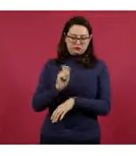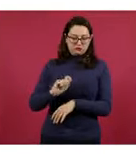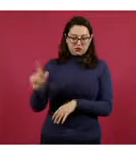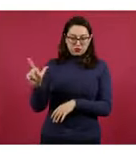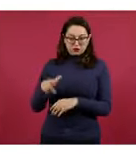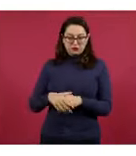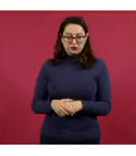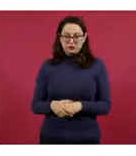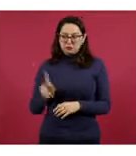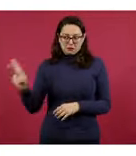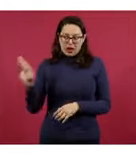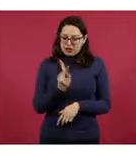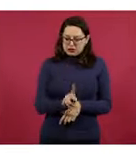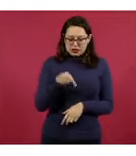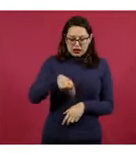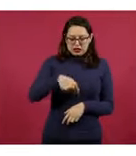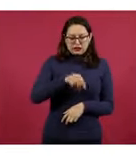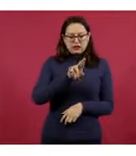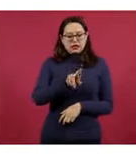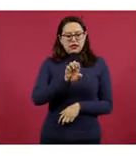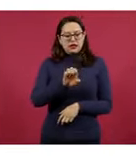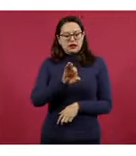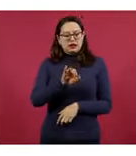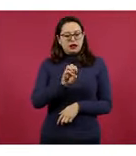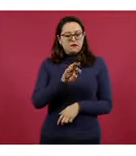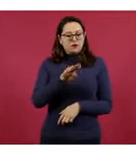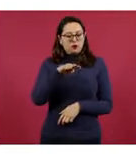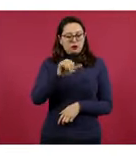como el Reforma, pues, o como el Mercurio